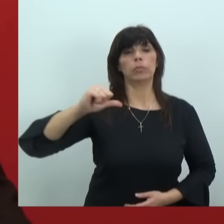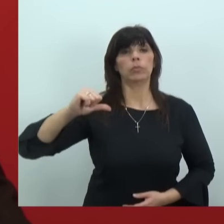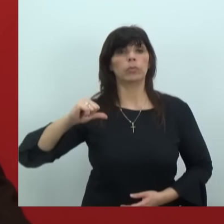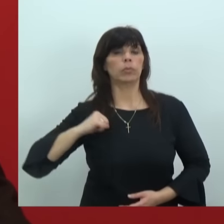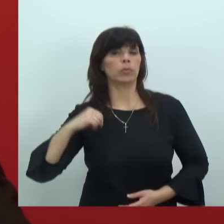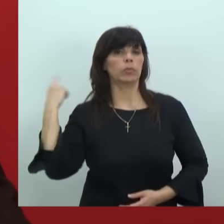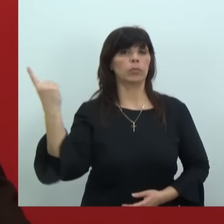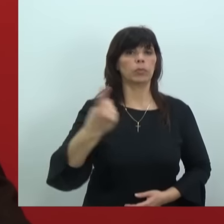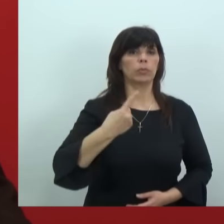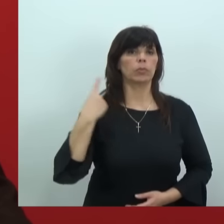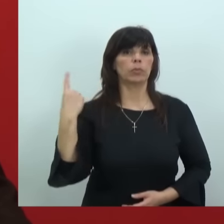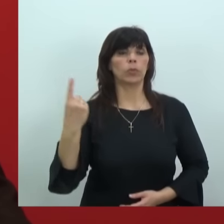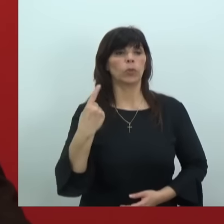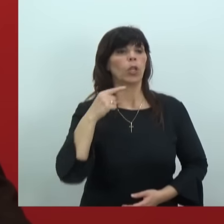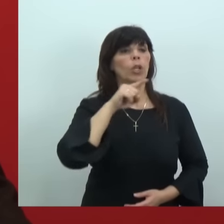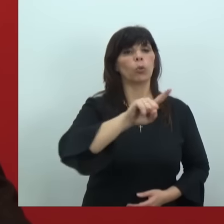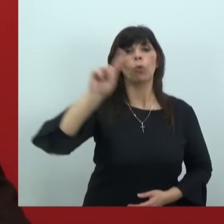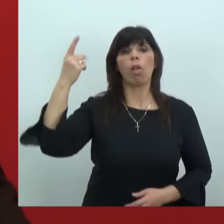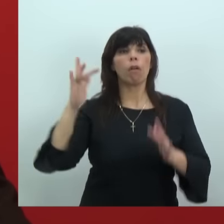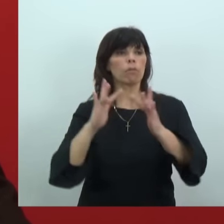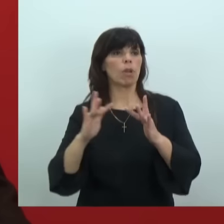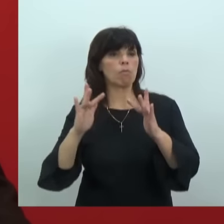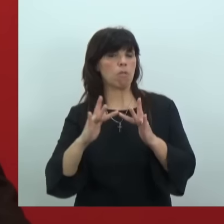y soledad que tú tienes con Él.